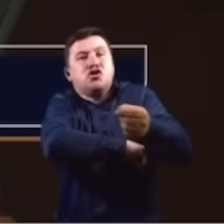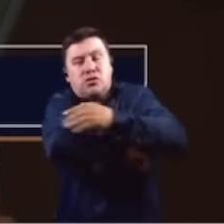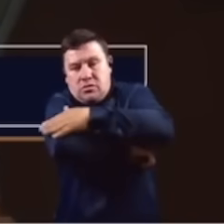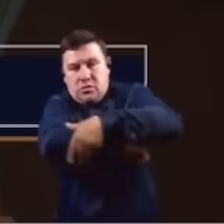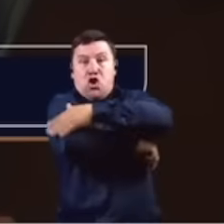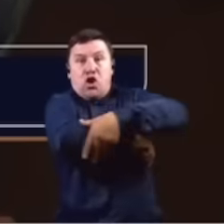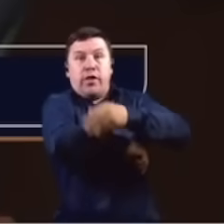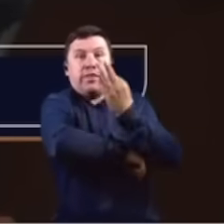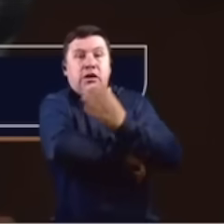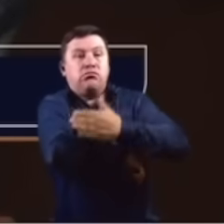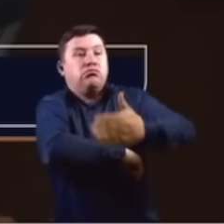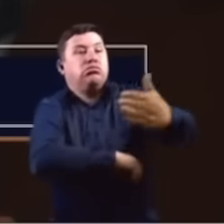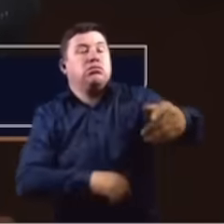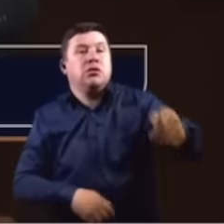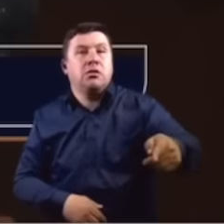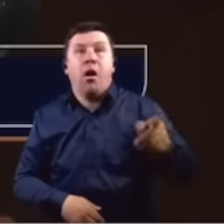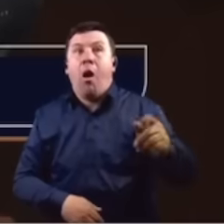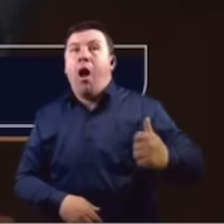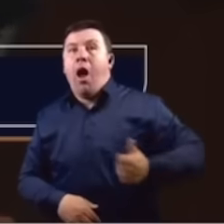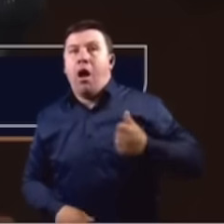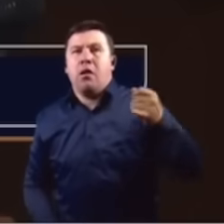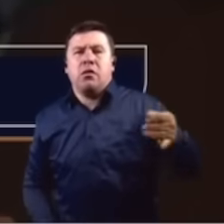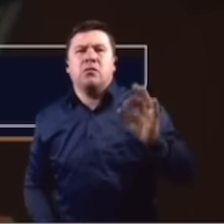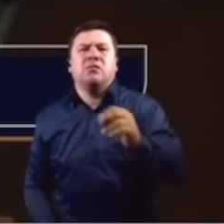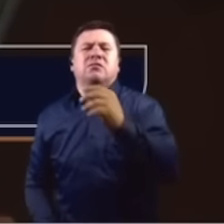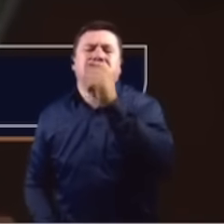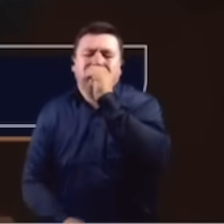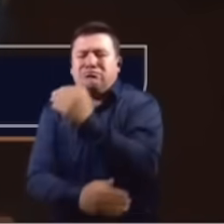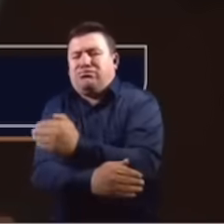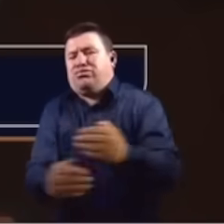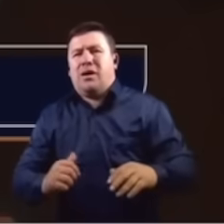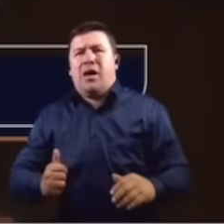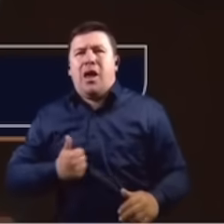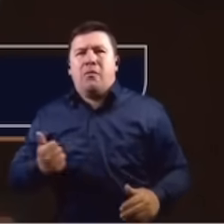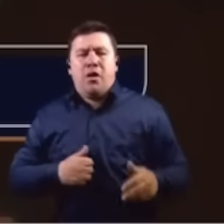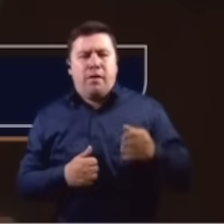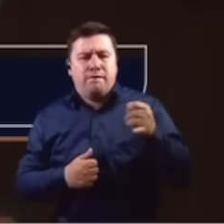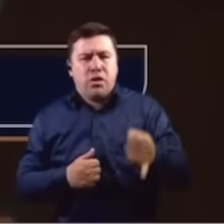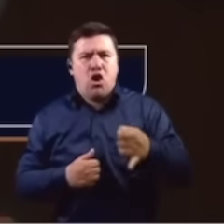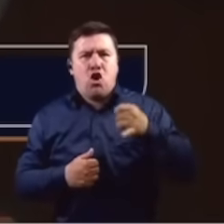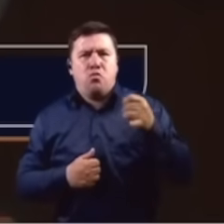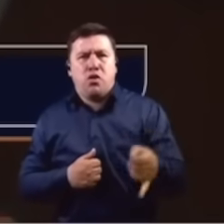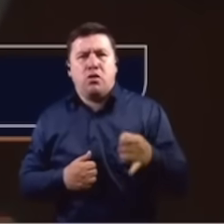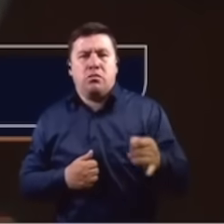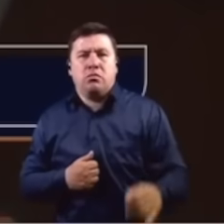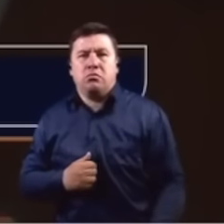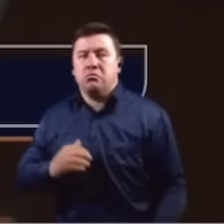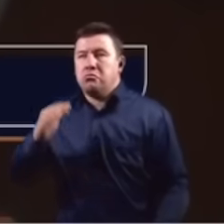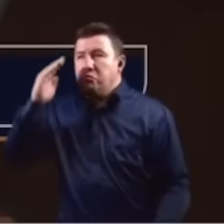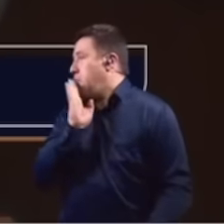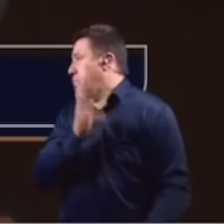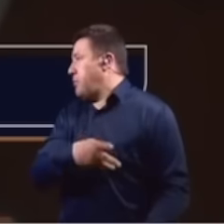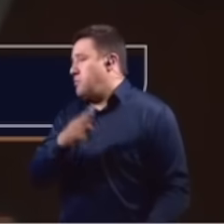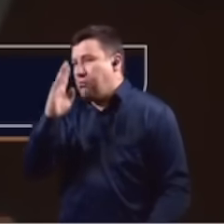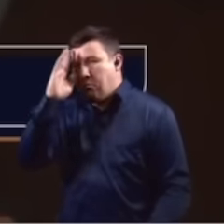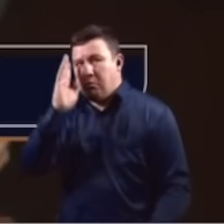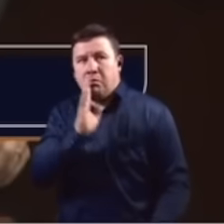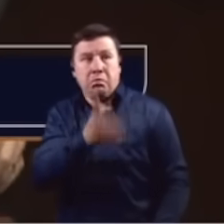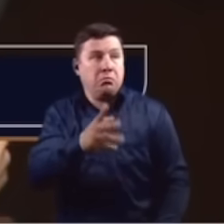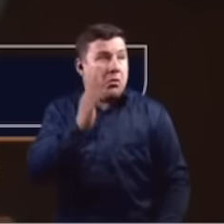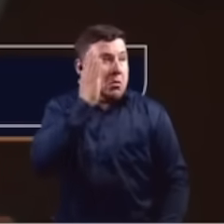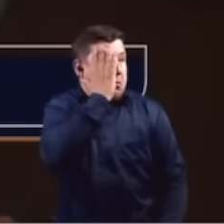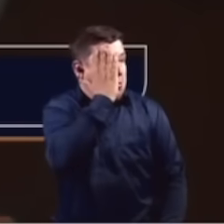del Congreso, abusaban y violaban cientos, miles de niños y las autoridades absolutamente indiferentes. Para